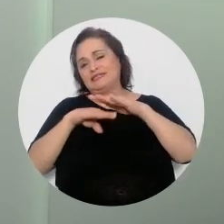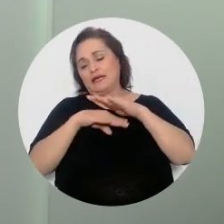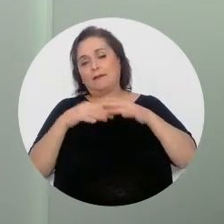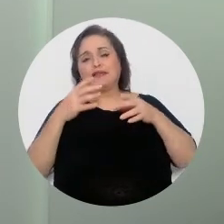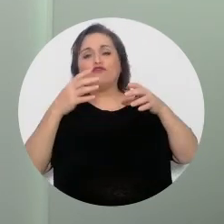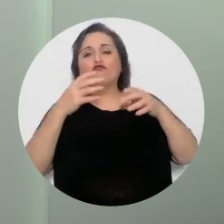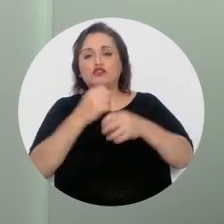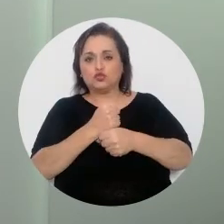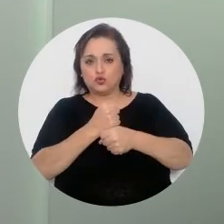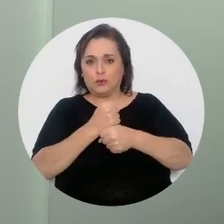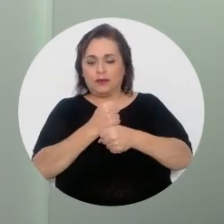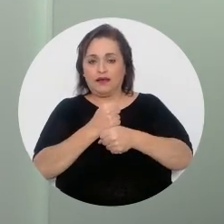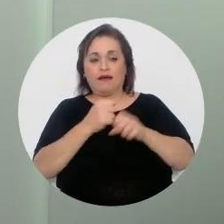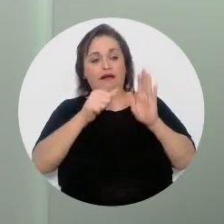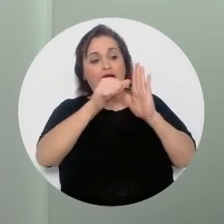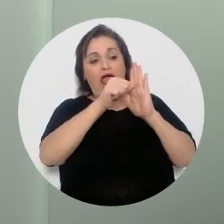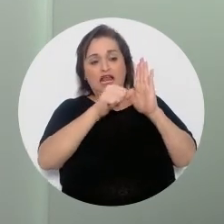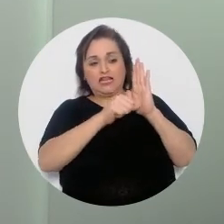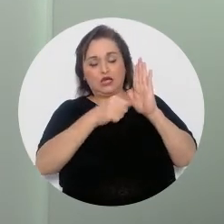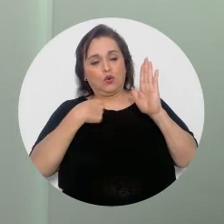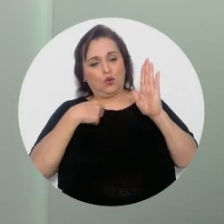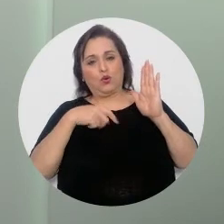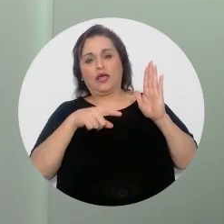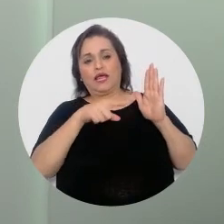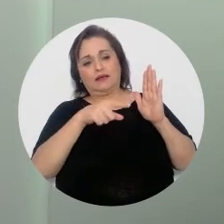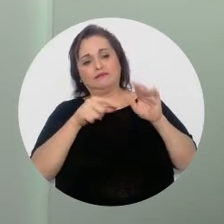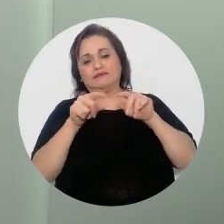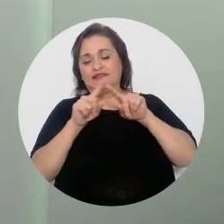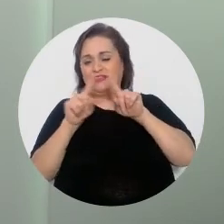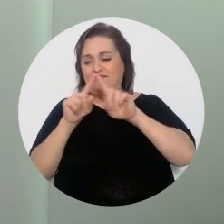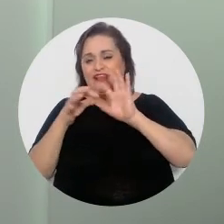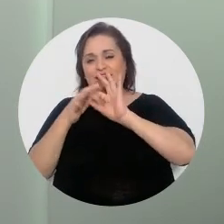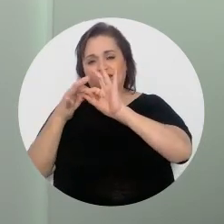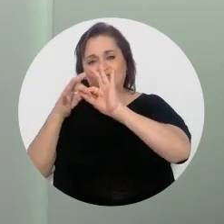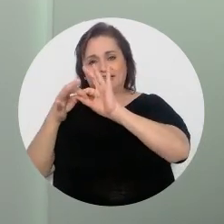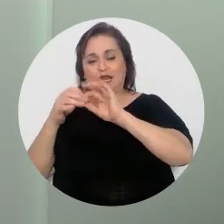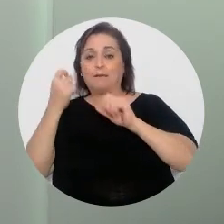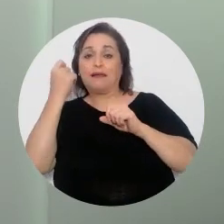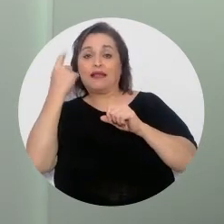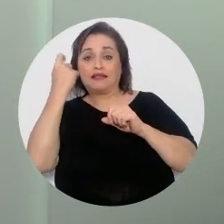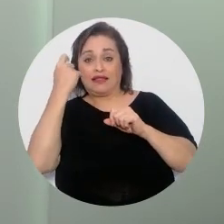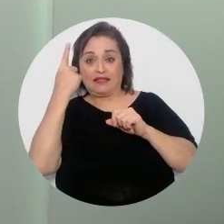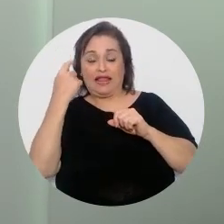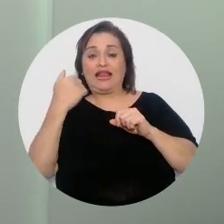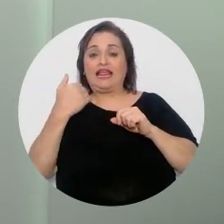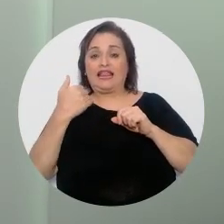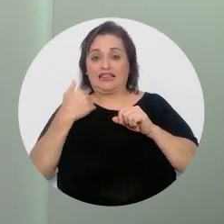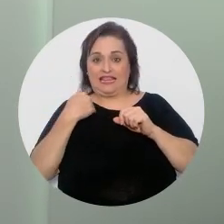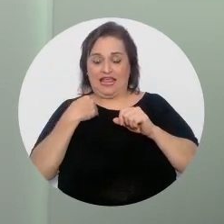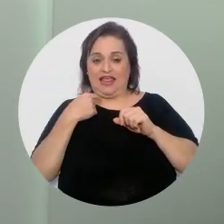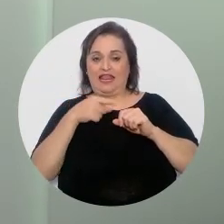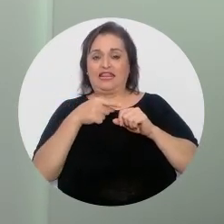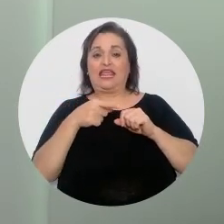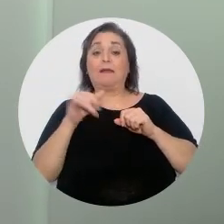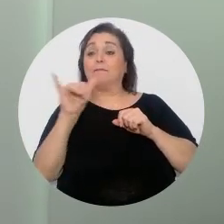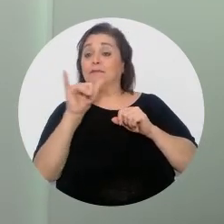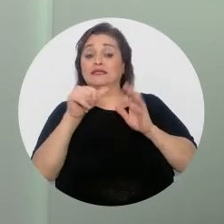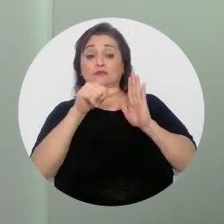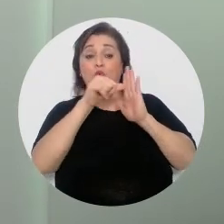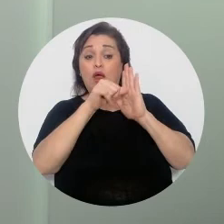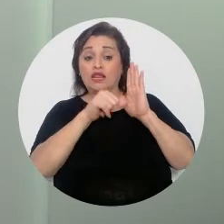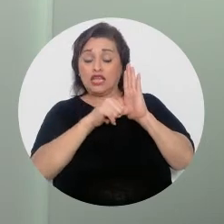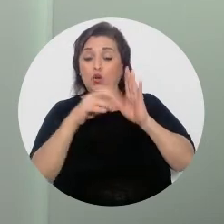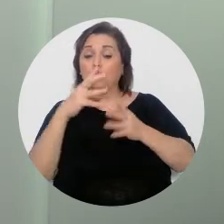Este ha sido básicamente el resumen del artículo que está en esta serie para entender que tiene el IFET. En